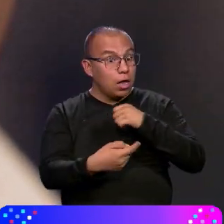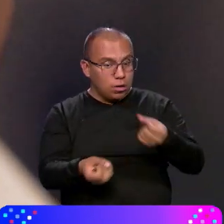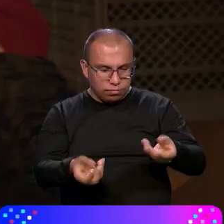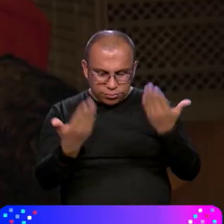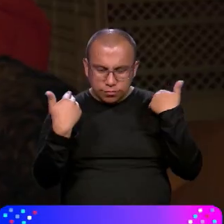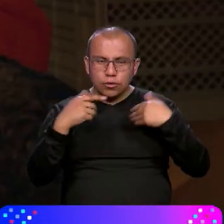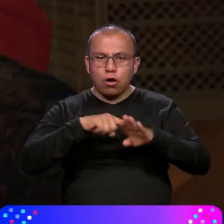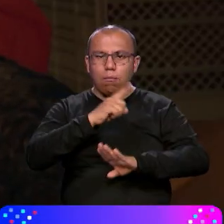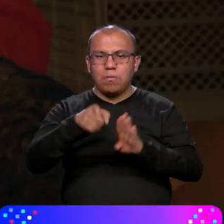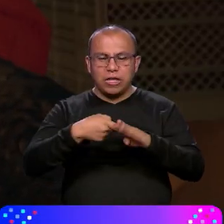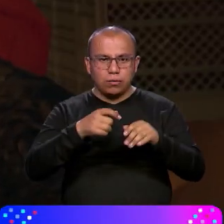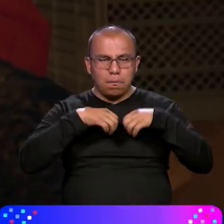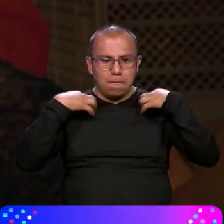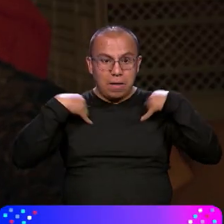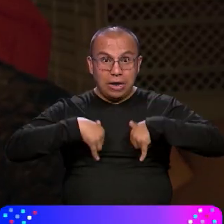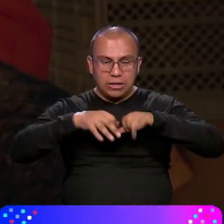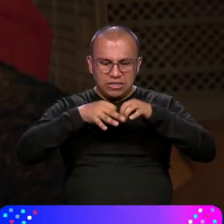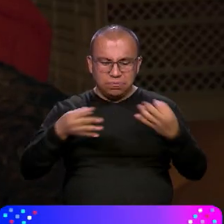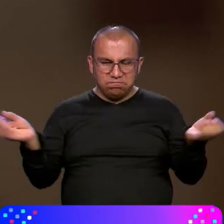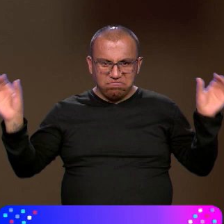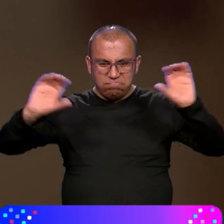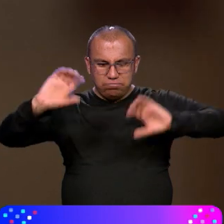maletas.